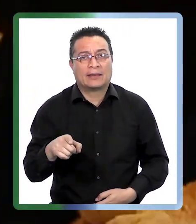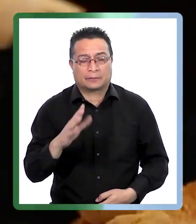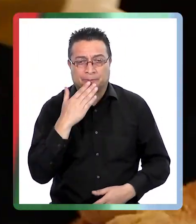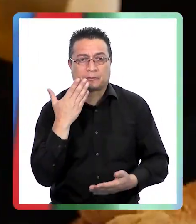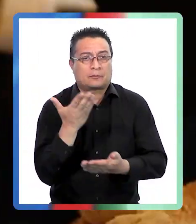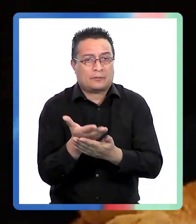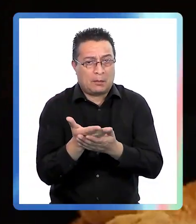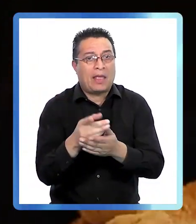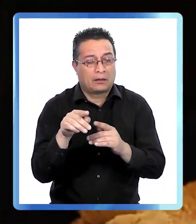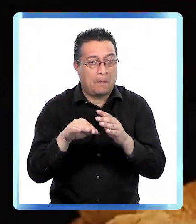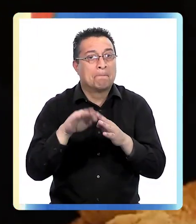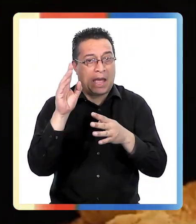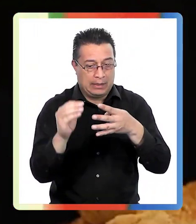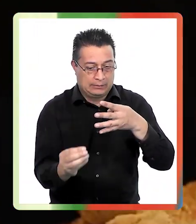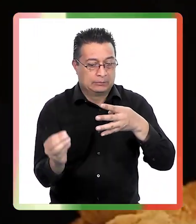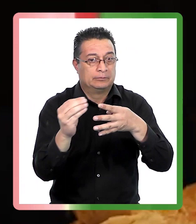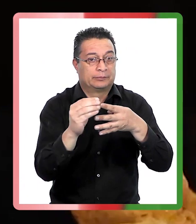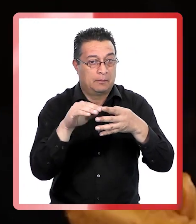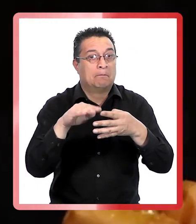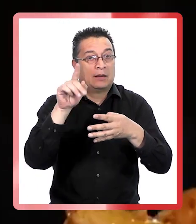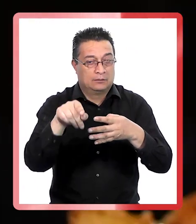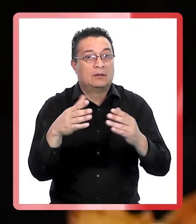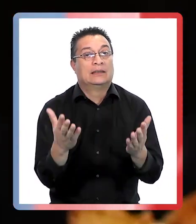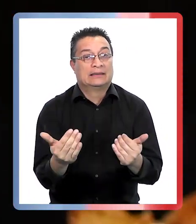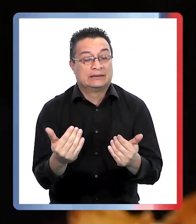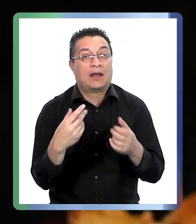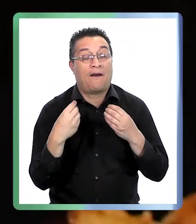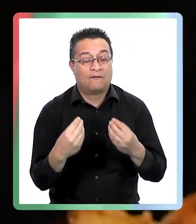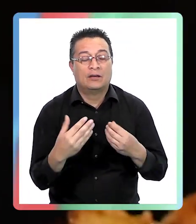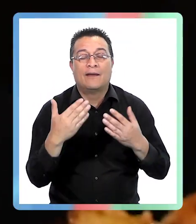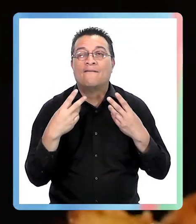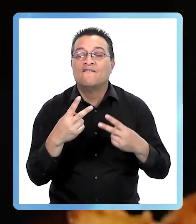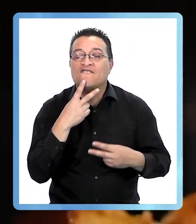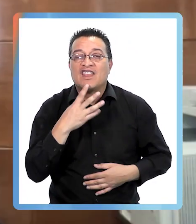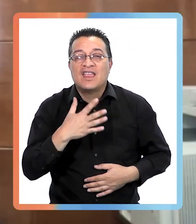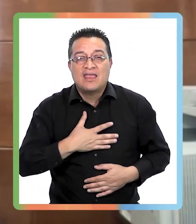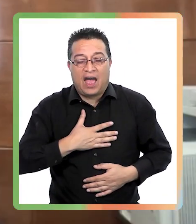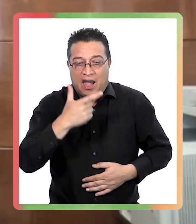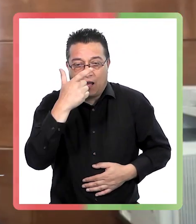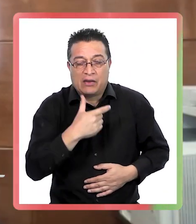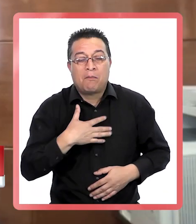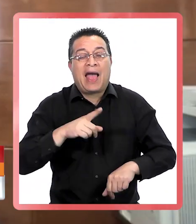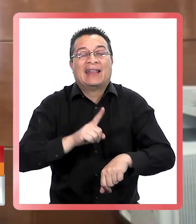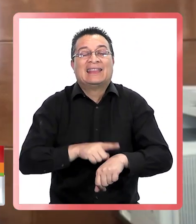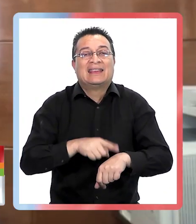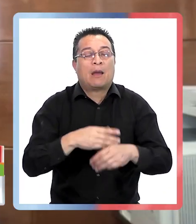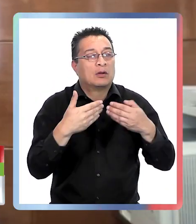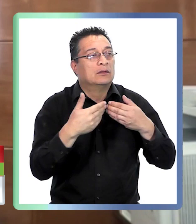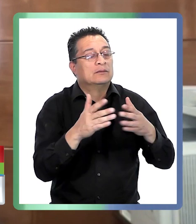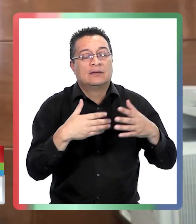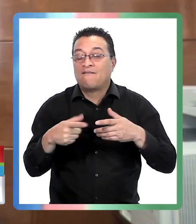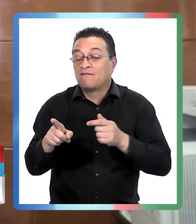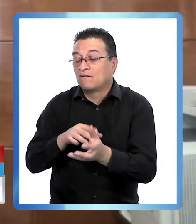una de las demandas que está más instalada desde la necesidad de tener un buen vivir, desde la necesidad de tener más tiempo